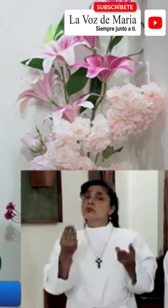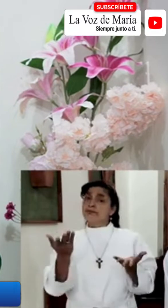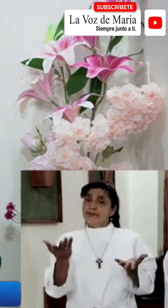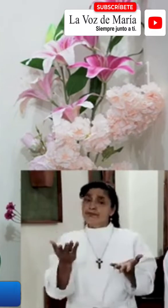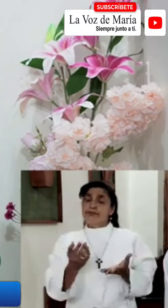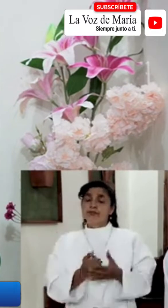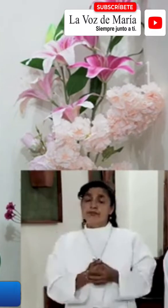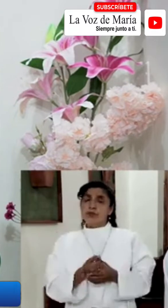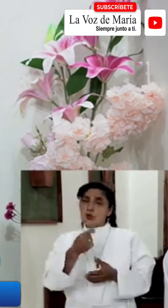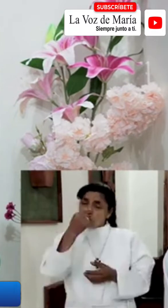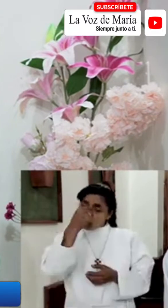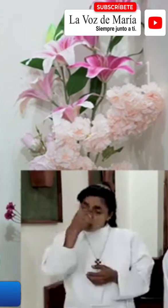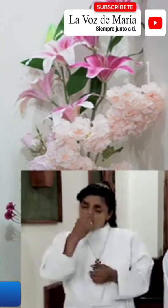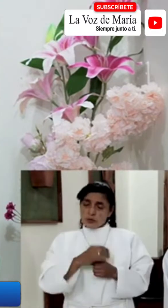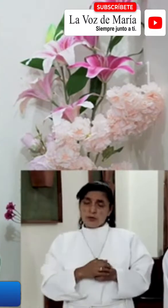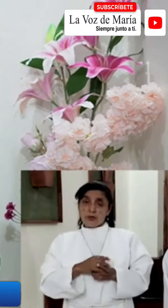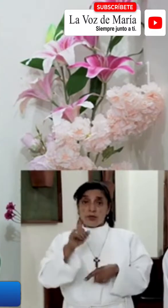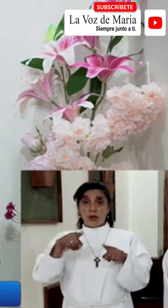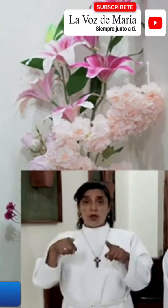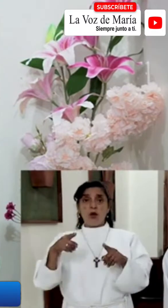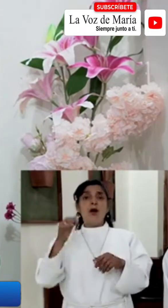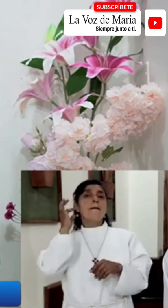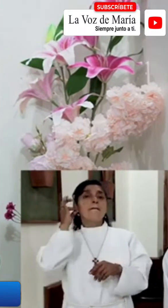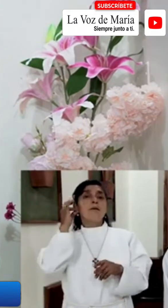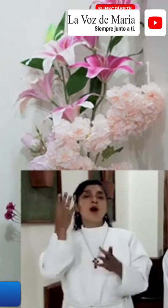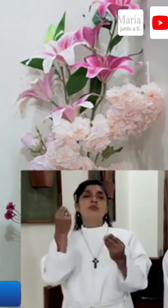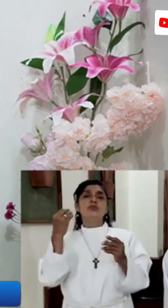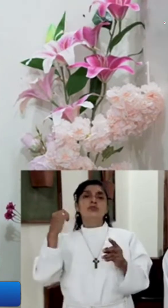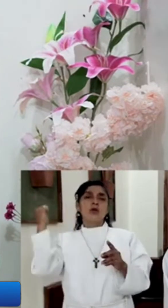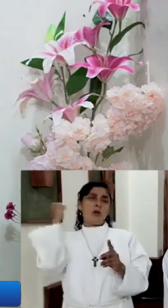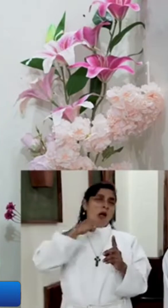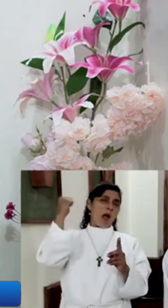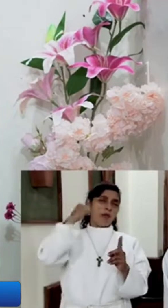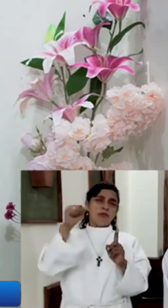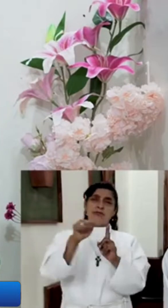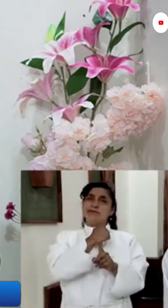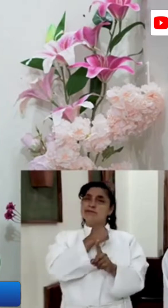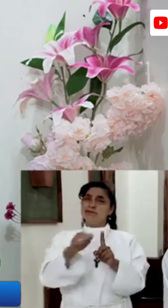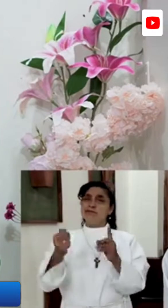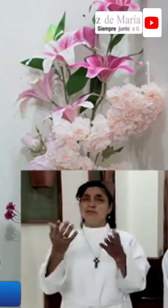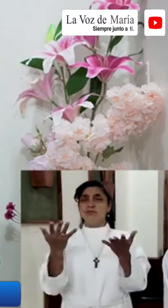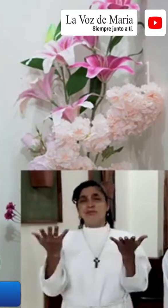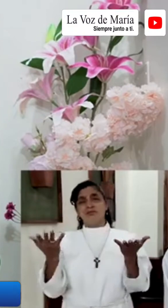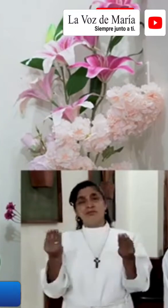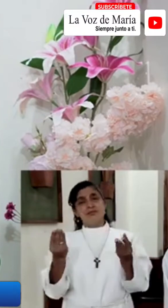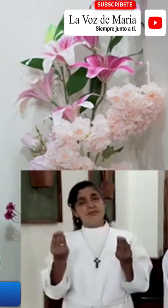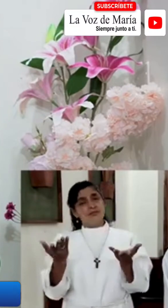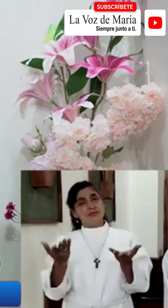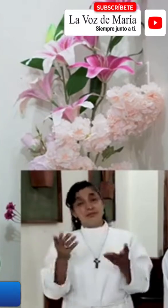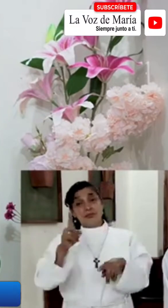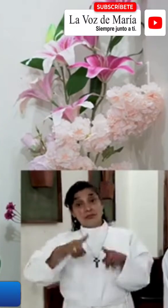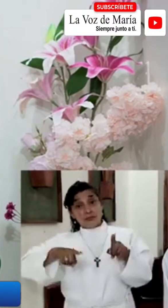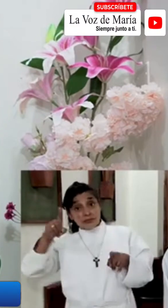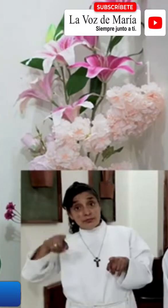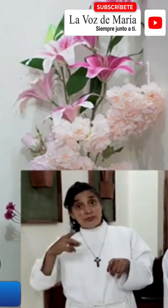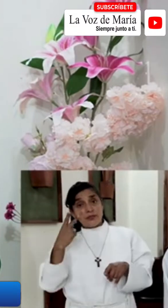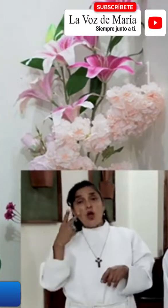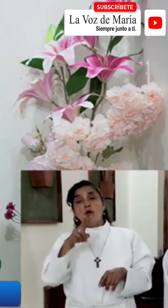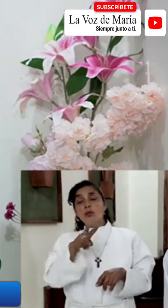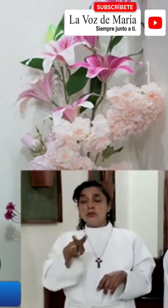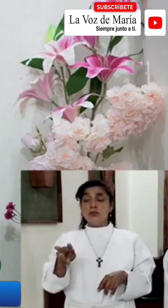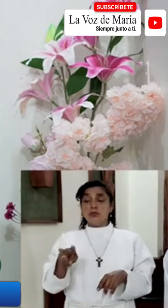A orar por aquellas mujeres maltratadas y a veces ante las cuales